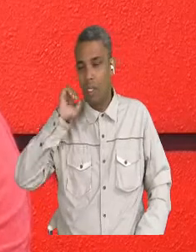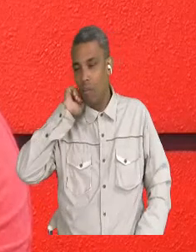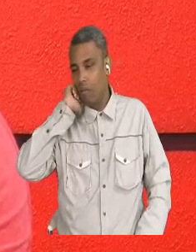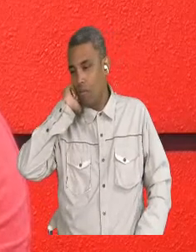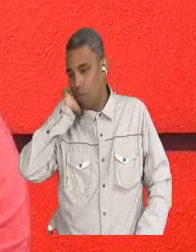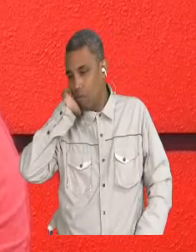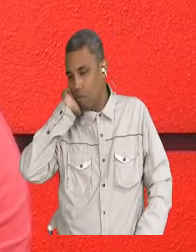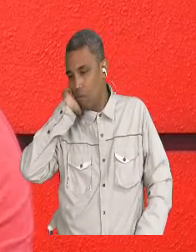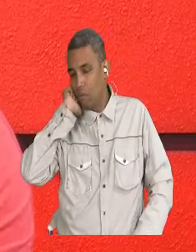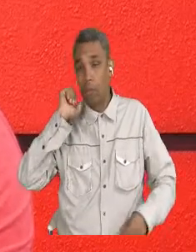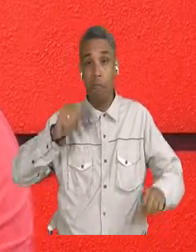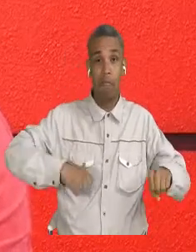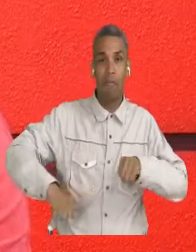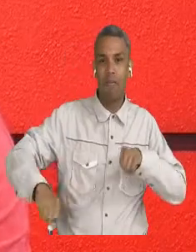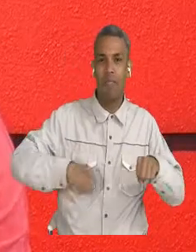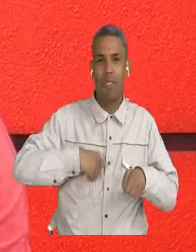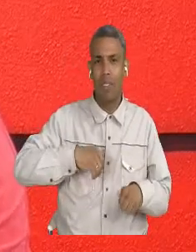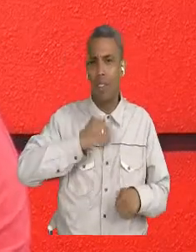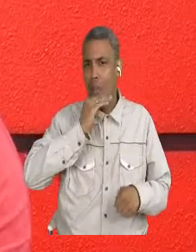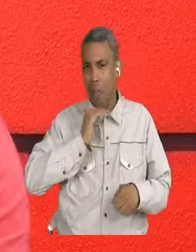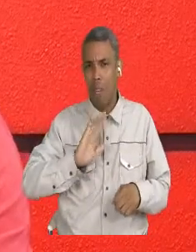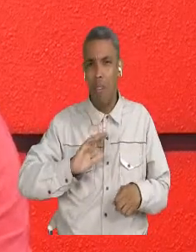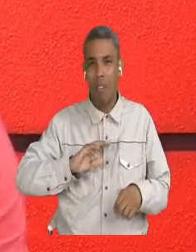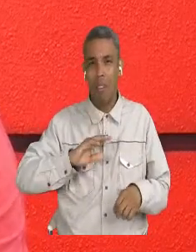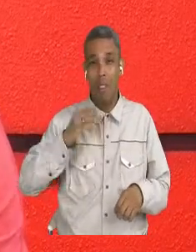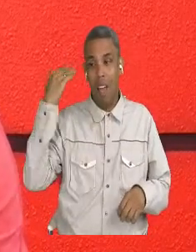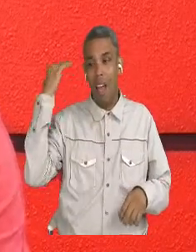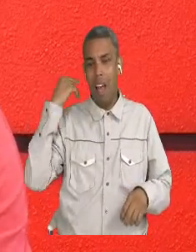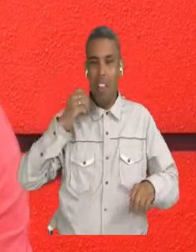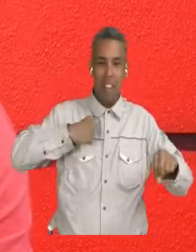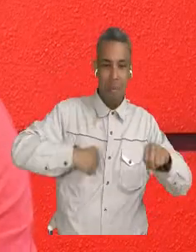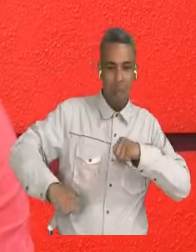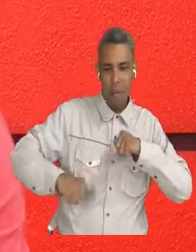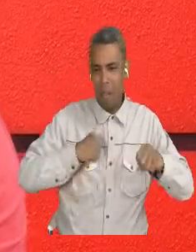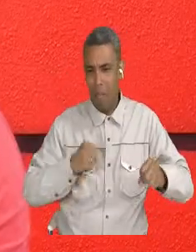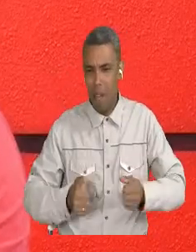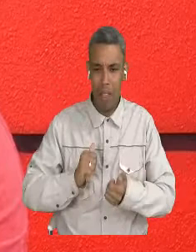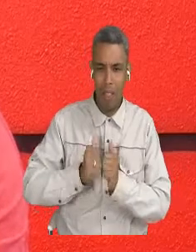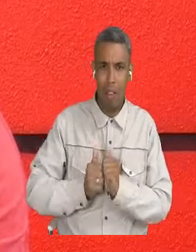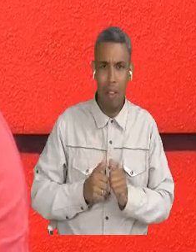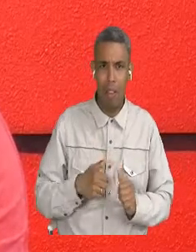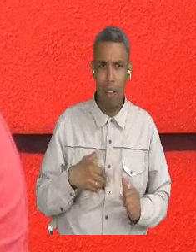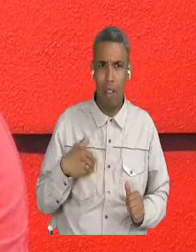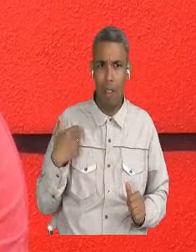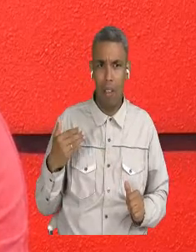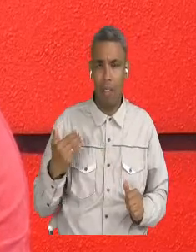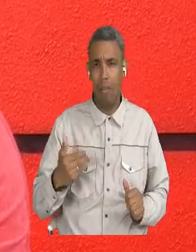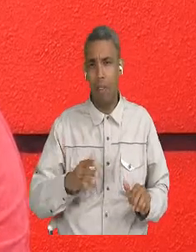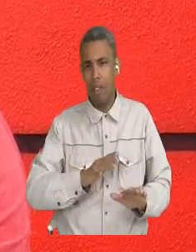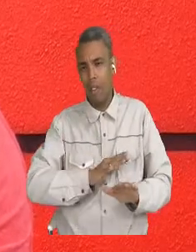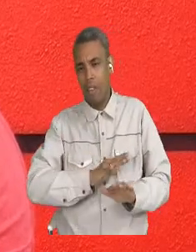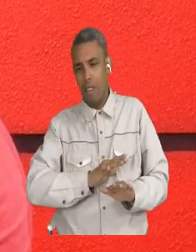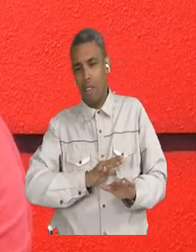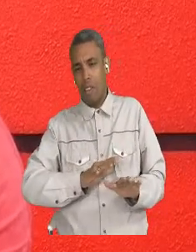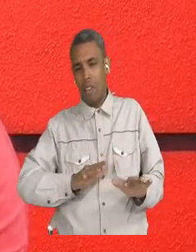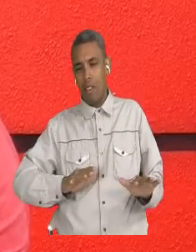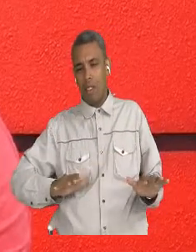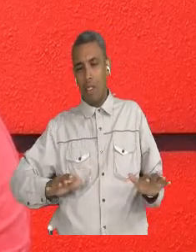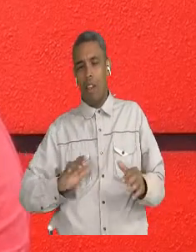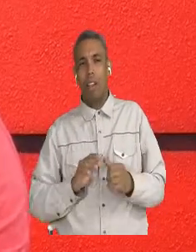ciertas cosas de la vida dejaron de hacer actividad física y vuelven y retoman. Entonces nosotros primero pues les brindamos este